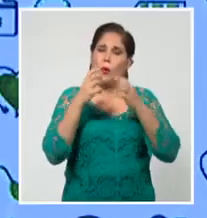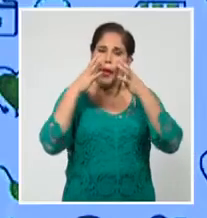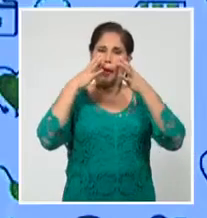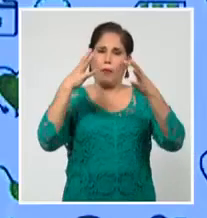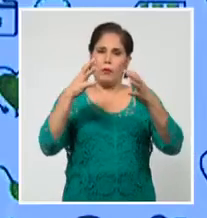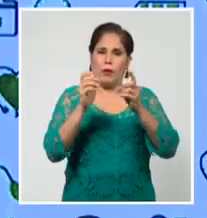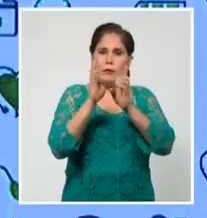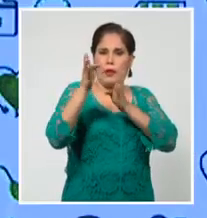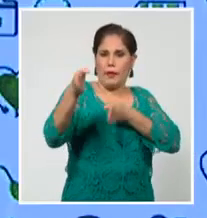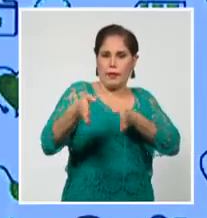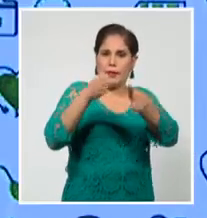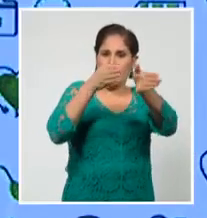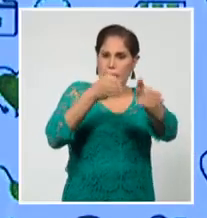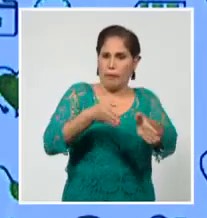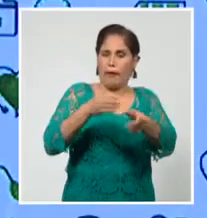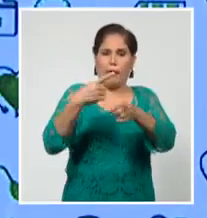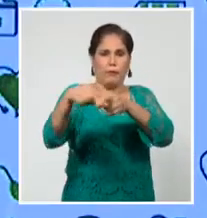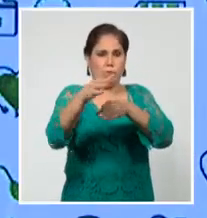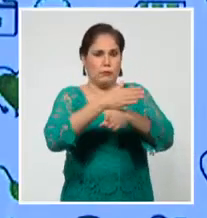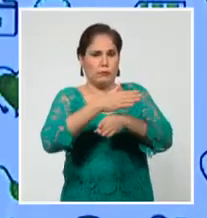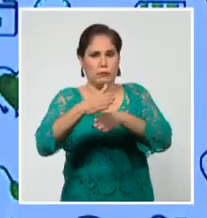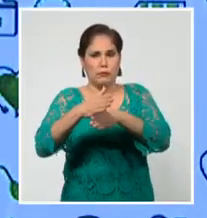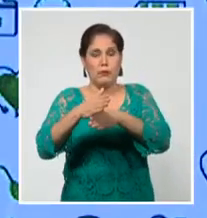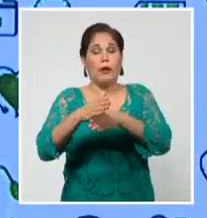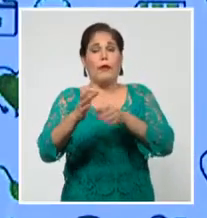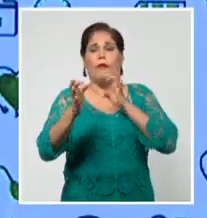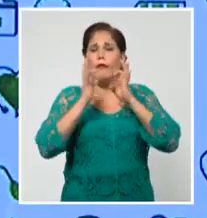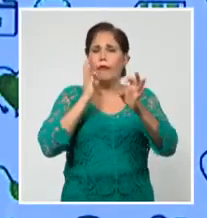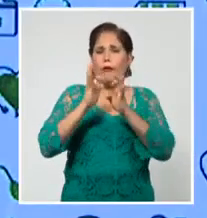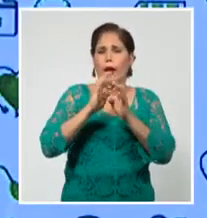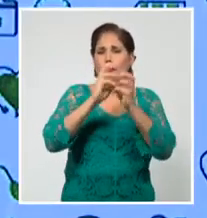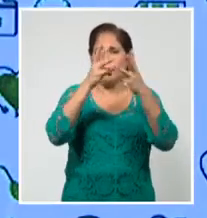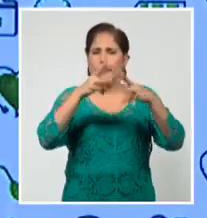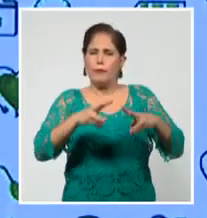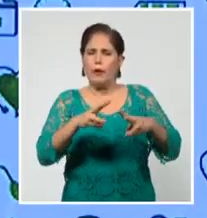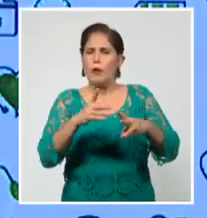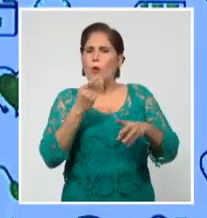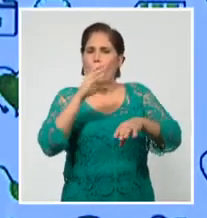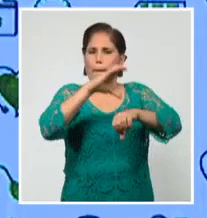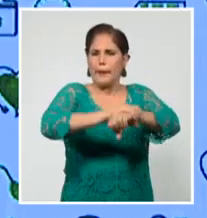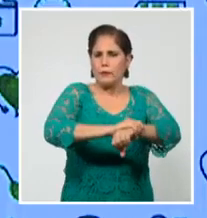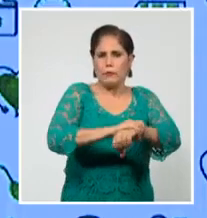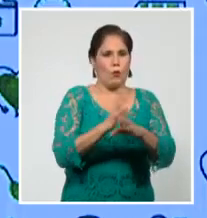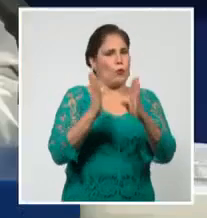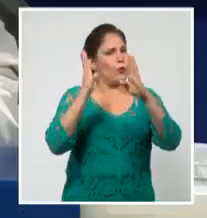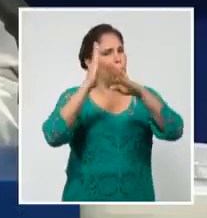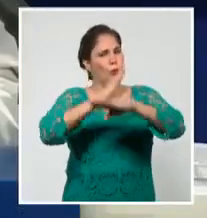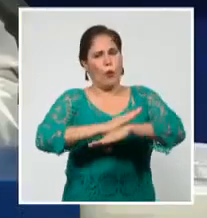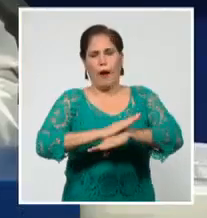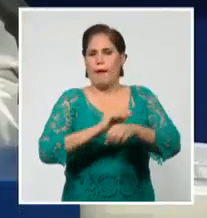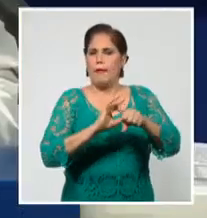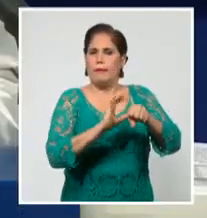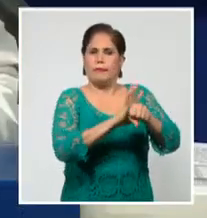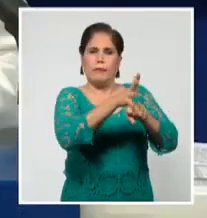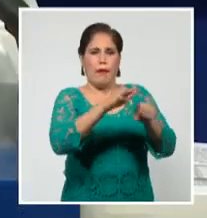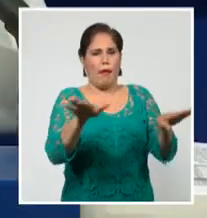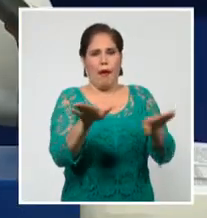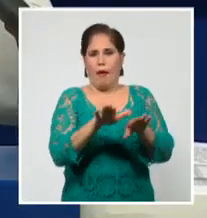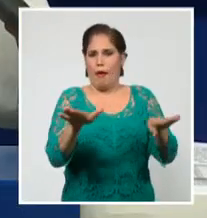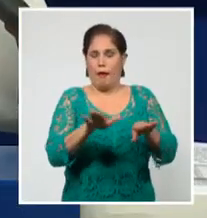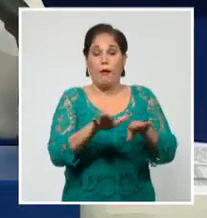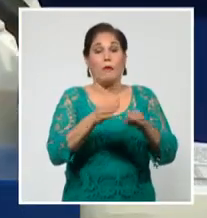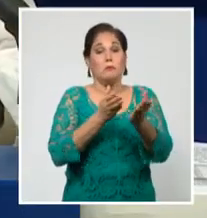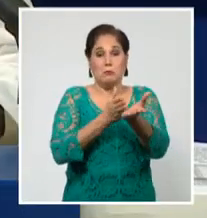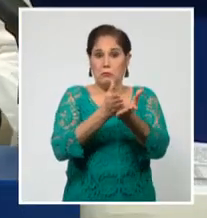ante preguntas de usuarios del exterior reiteró que en nuestro sistema carcelario no se ha reportado caso alguno de kobe y se